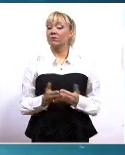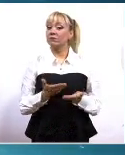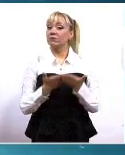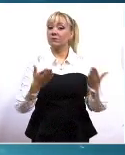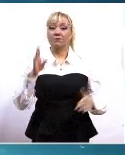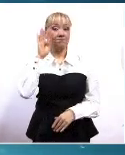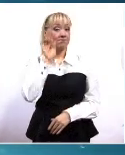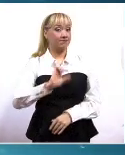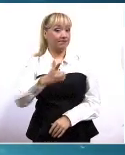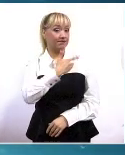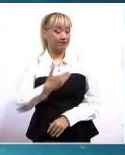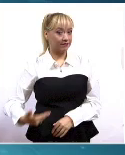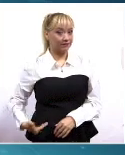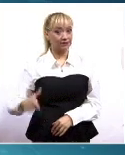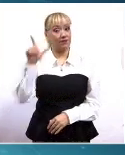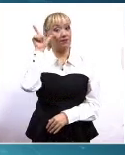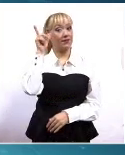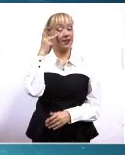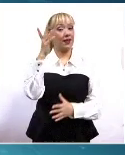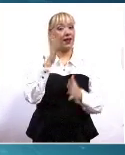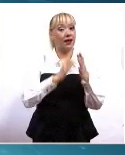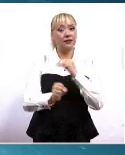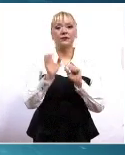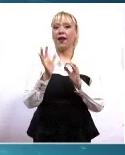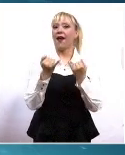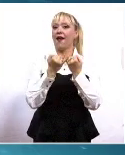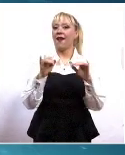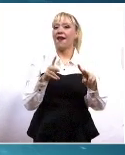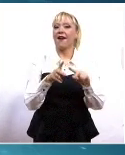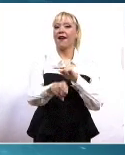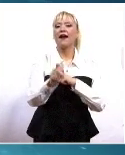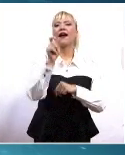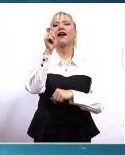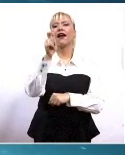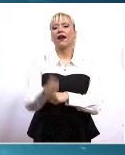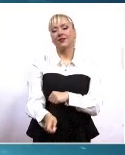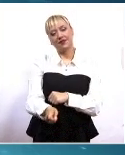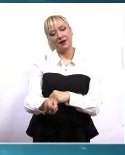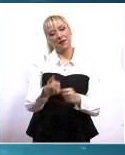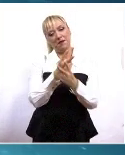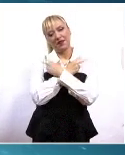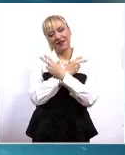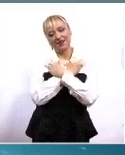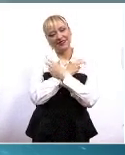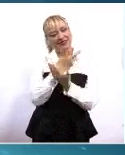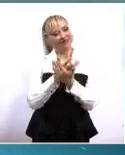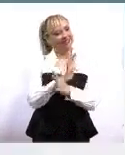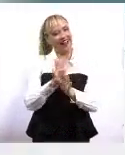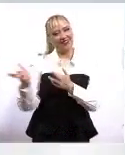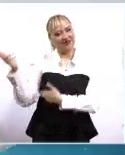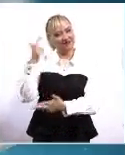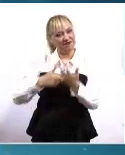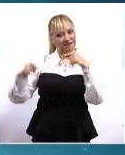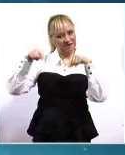La ministra presidenta Norma Lucía Piña inauguró el segundo periodo ordinario de sesiones.